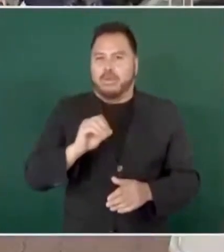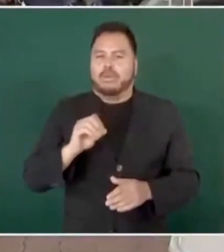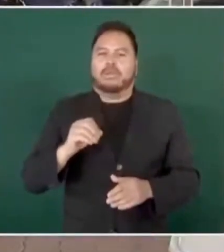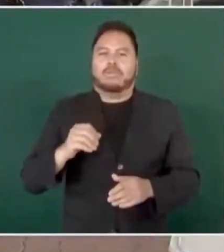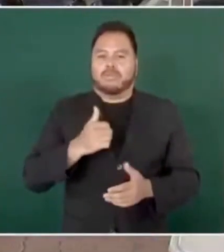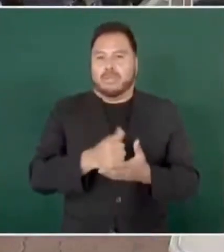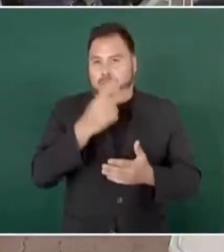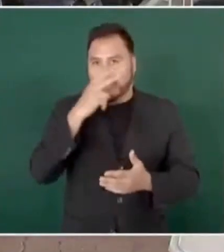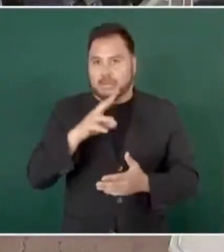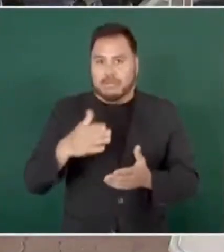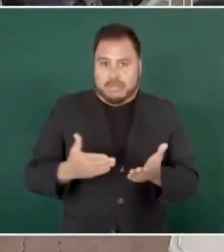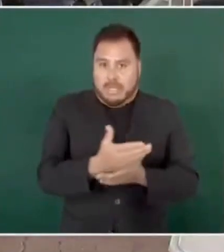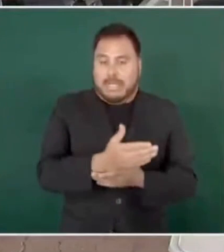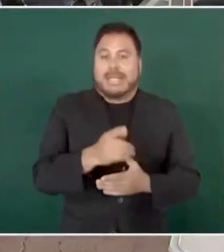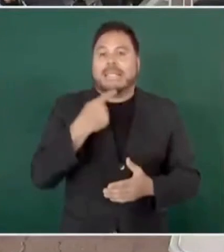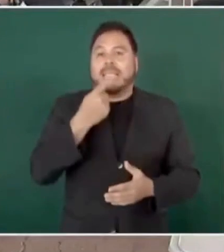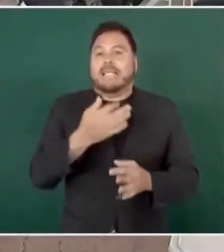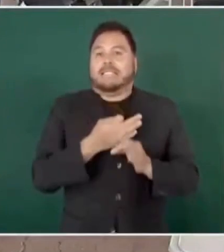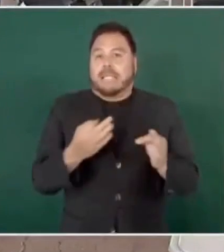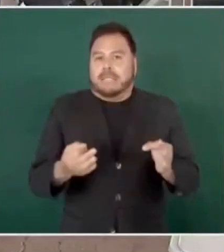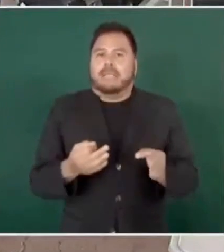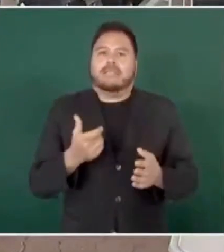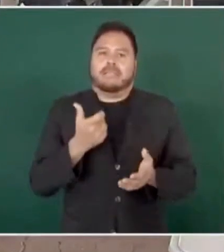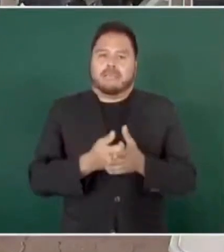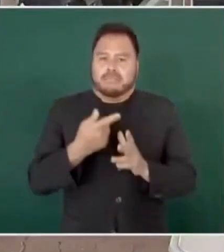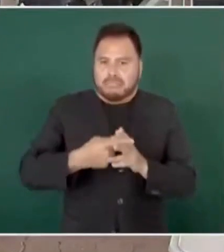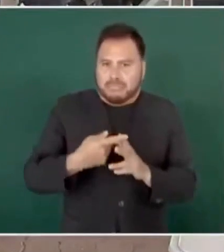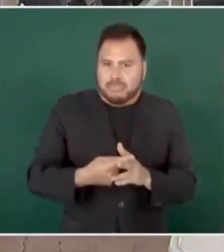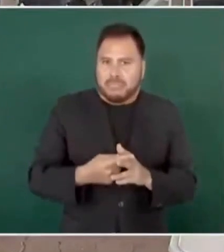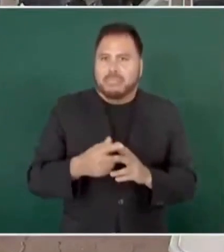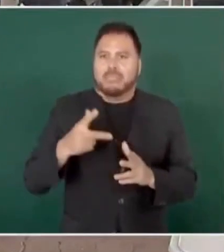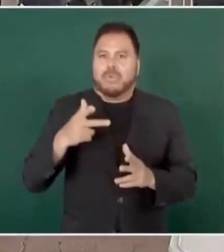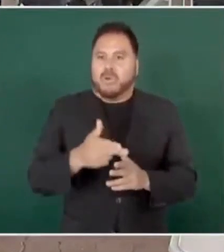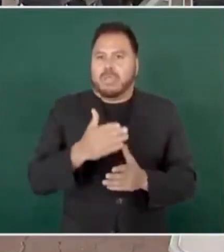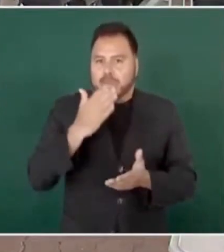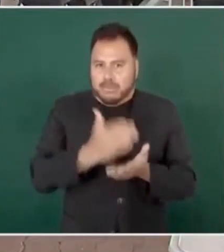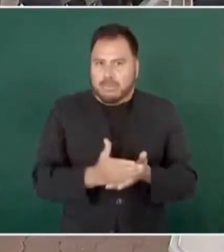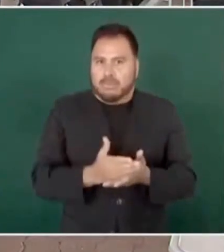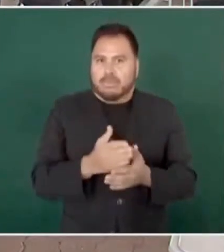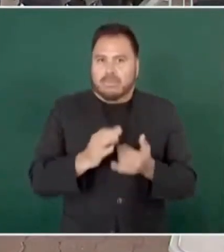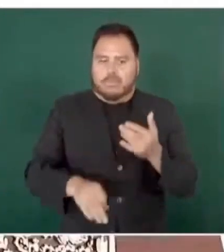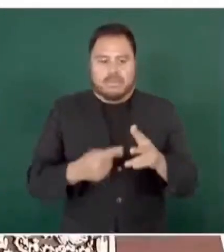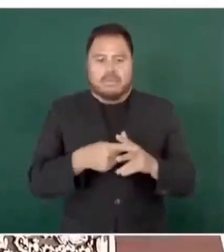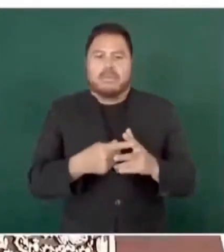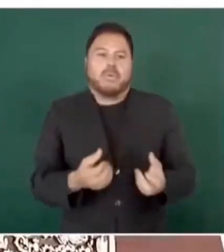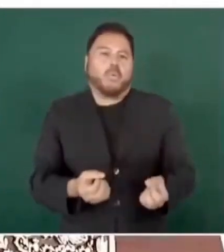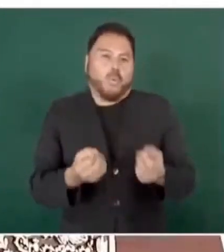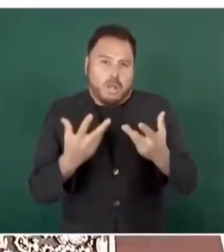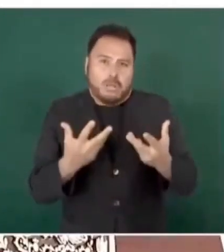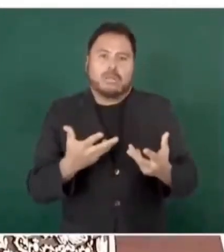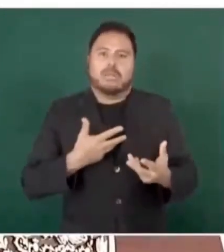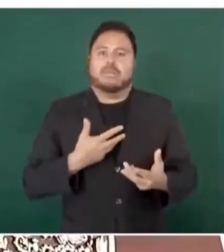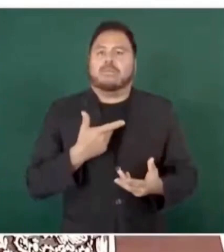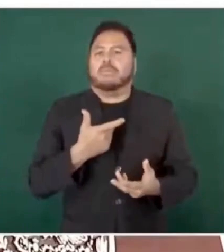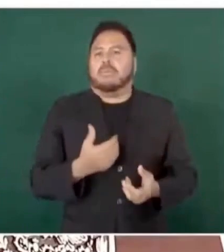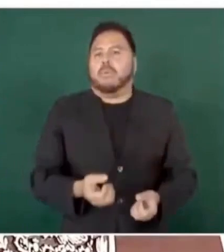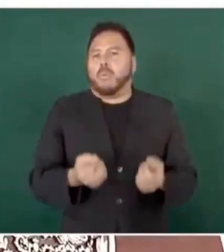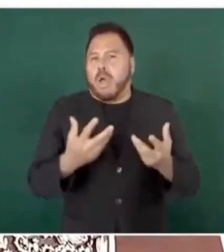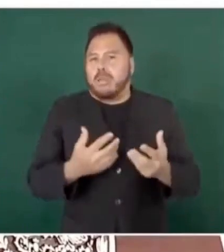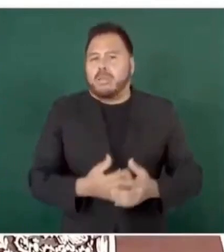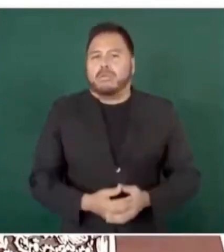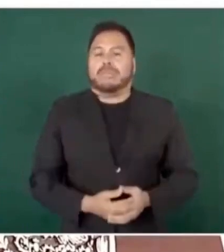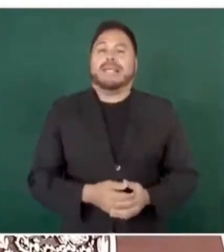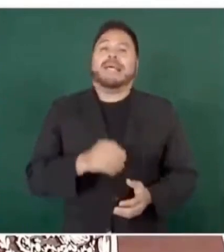informa que el corte de caja practicado en la Tesorería General arroja una existencia